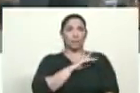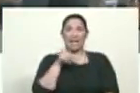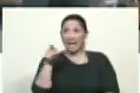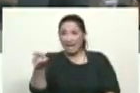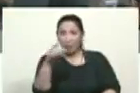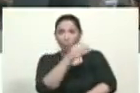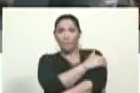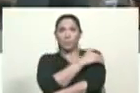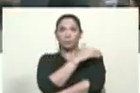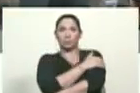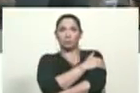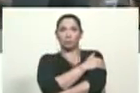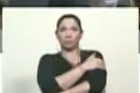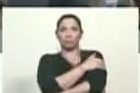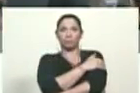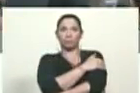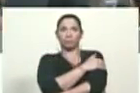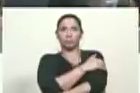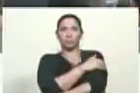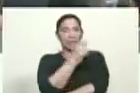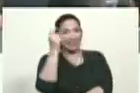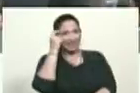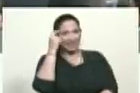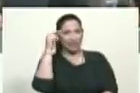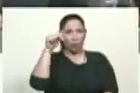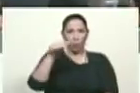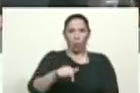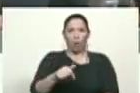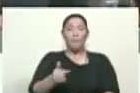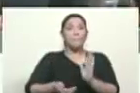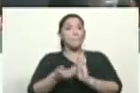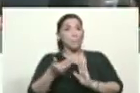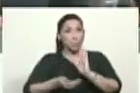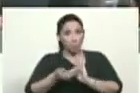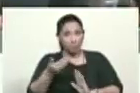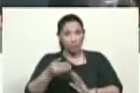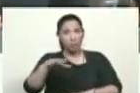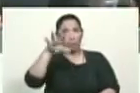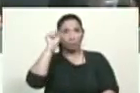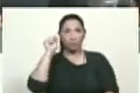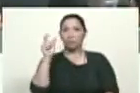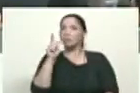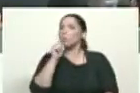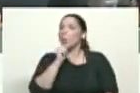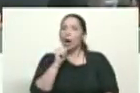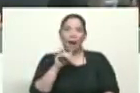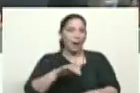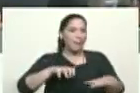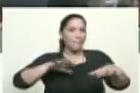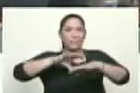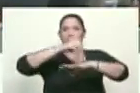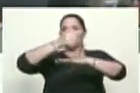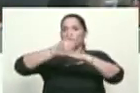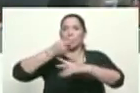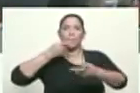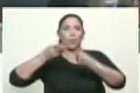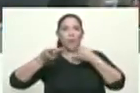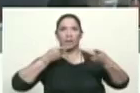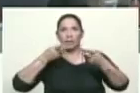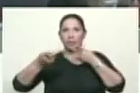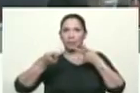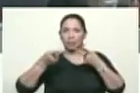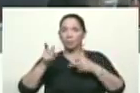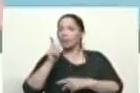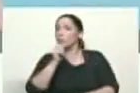oposición, que el día de hoy, y es muy importante comprenderlo, no tiene la mayoría política del país, no